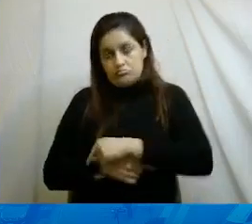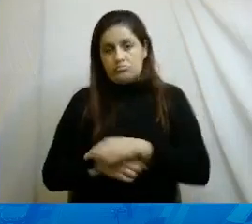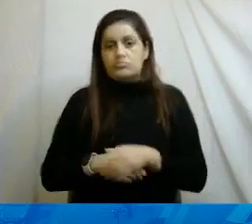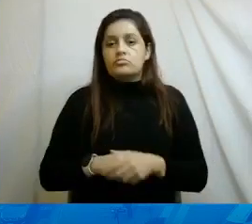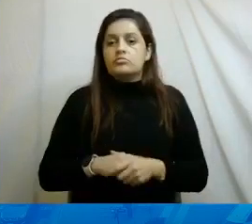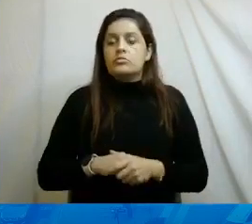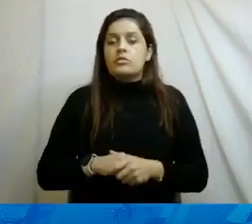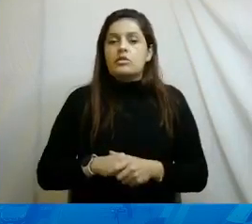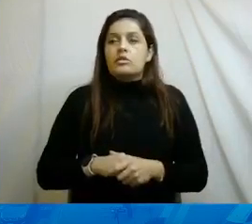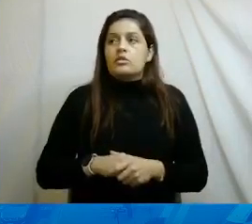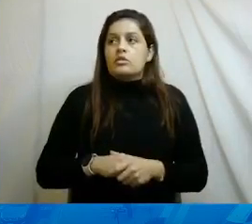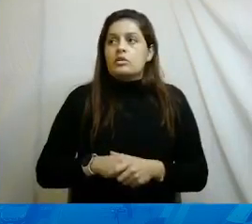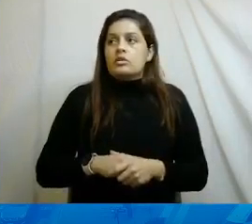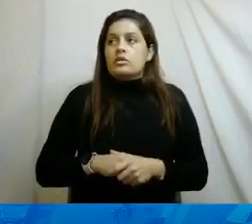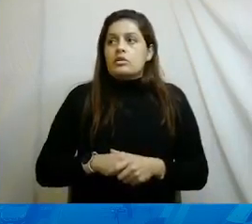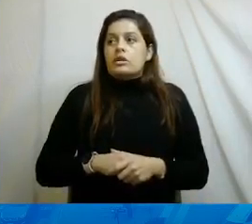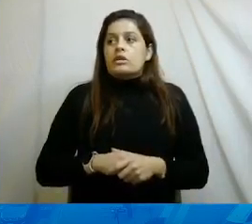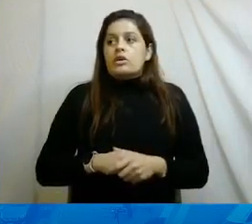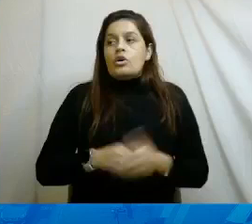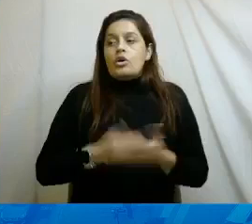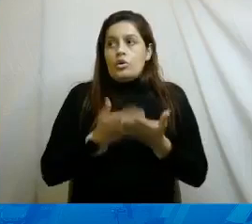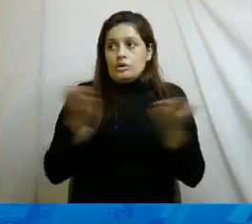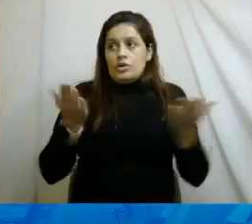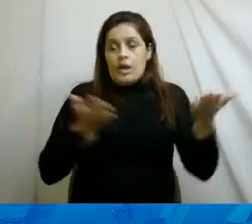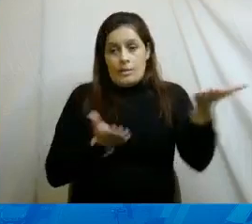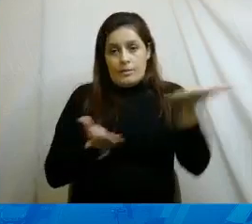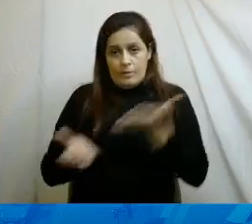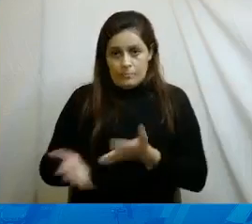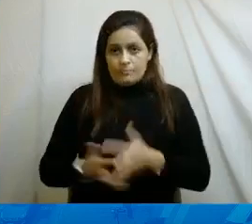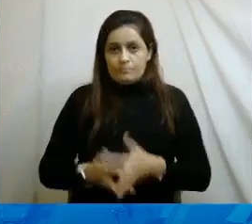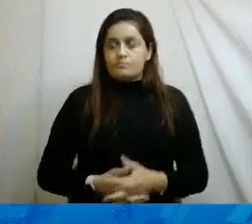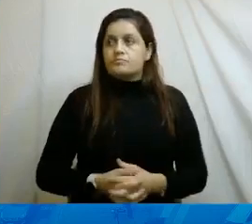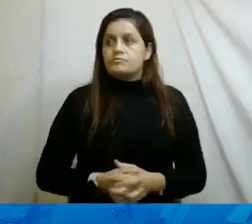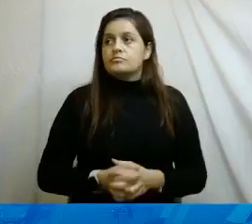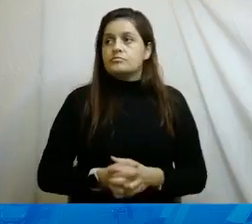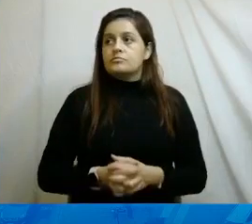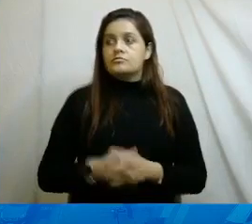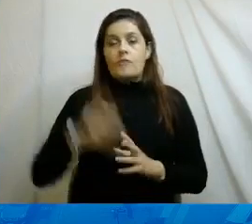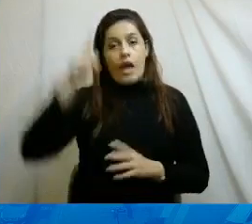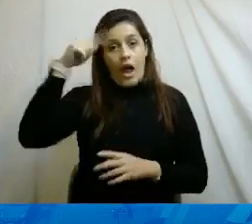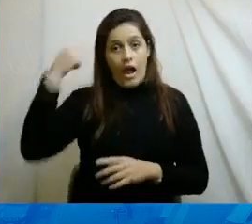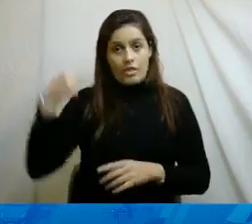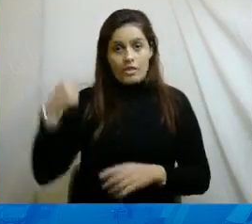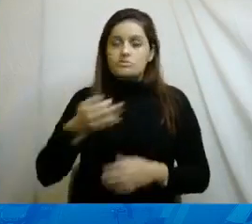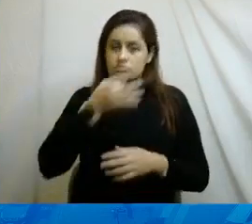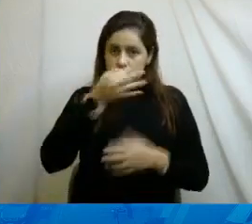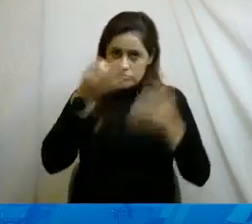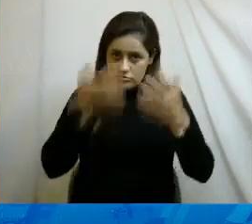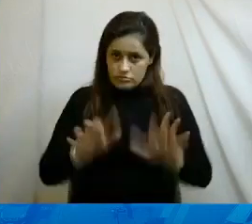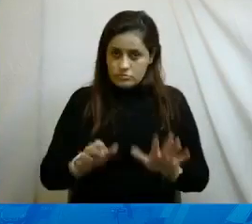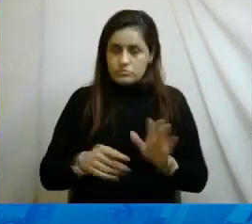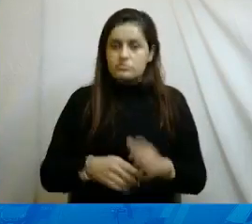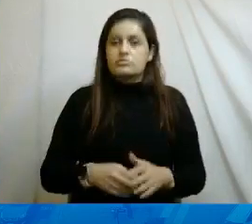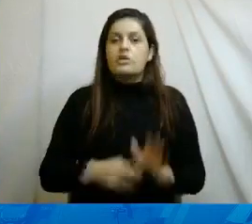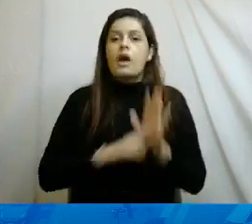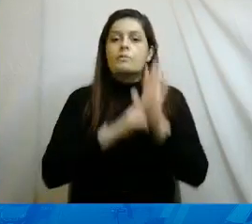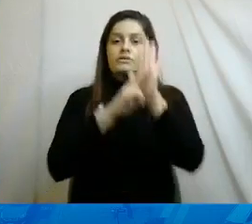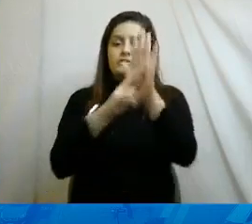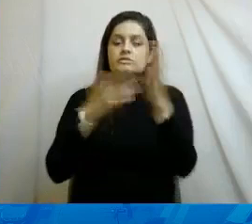puedan acercar cordialmente, están invitados a la comunidad. Señora alcaldesa, eso es lo que nosotros queríamos presentar el día de hoy. Muchas